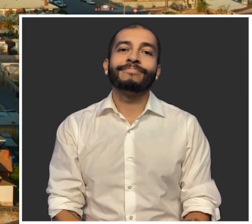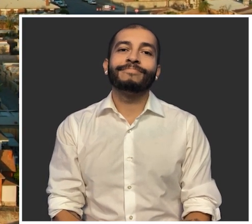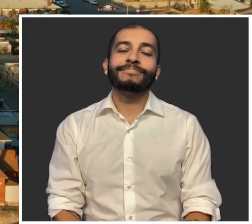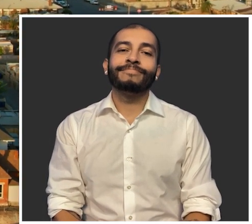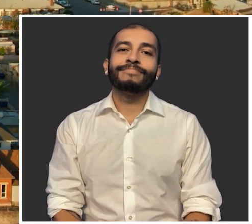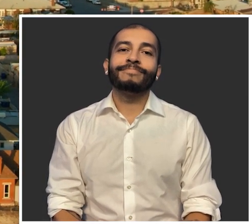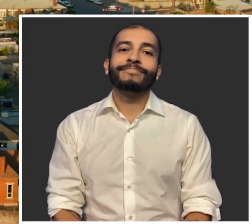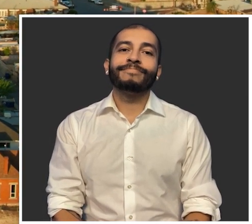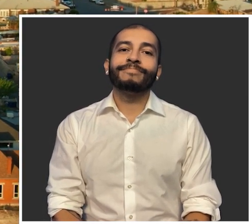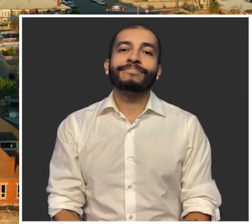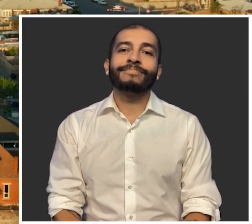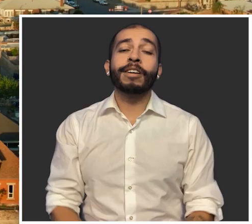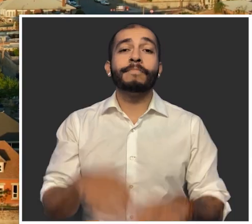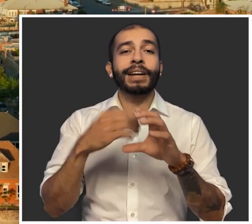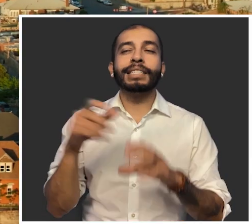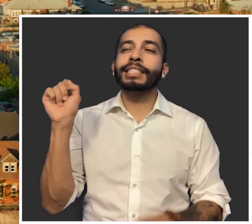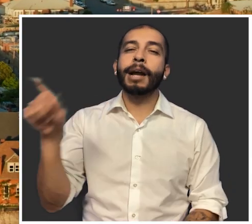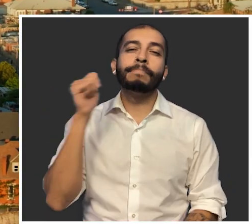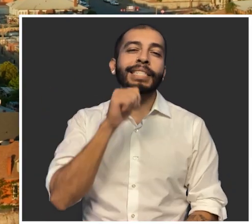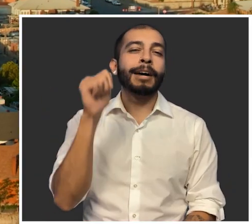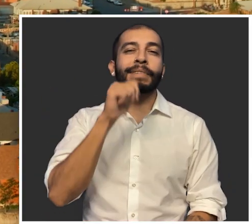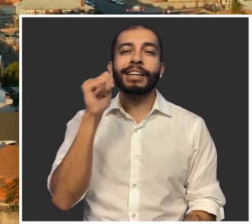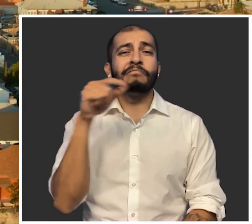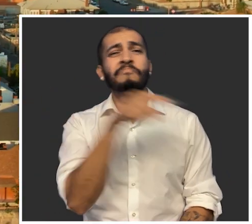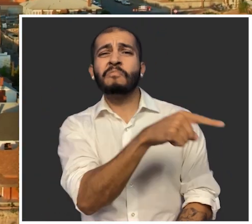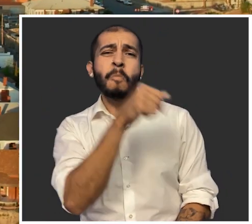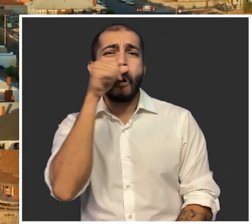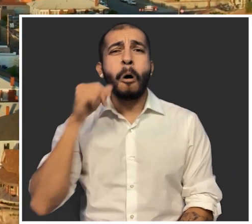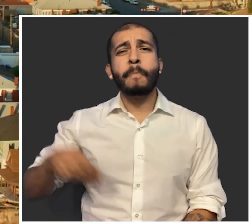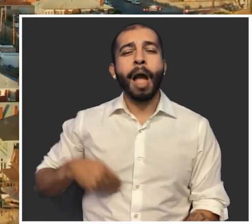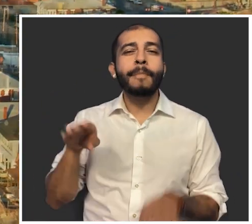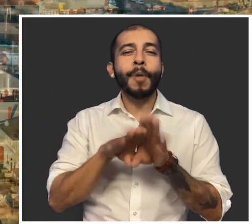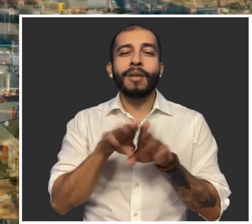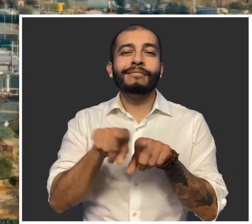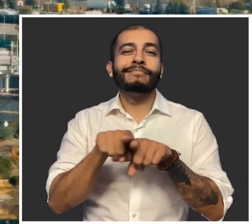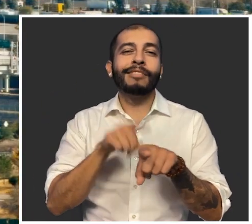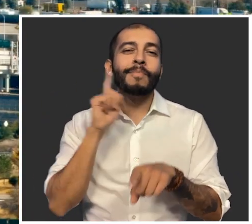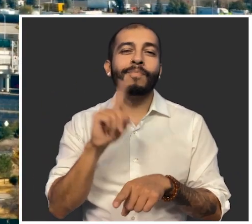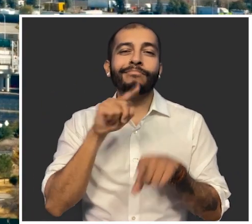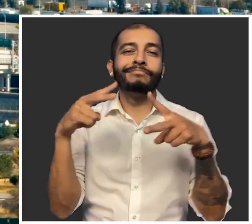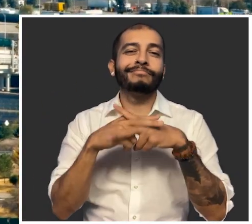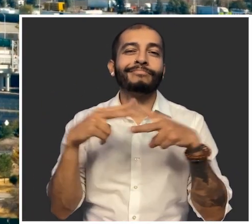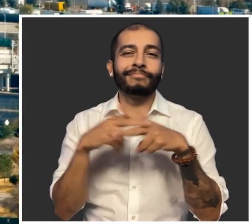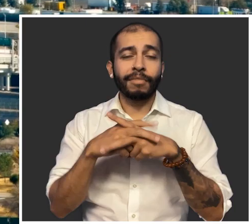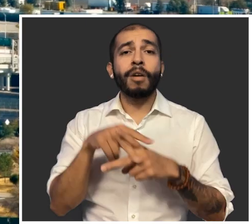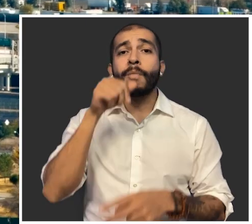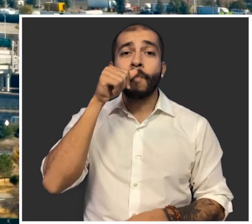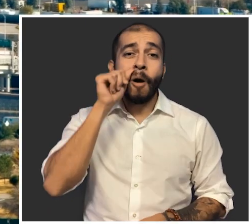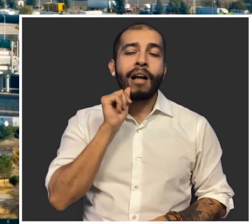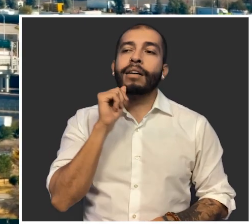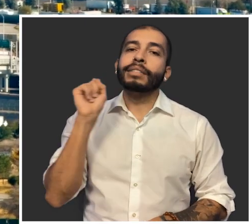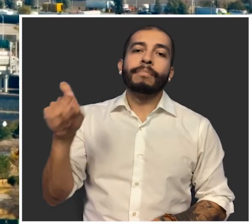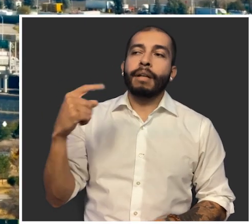montañas sombreadas se asoman en la distancia. A El Paso le gusta culpar a Juárez. Es como eso de echarle la culpa a la hermana